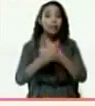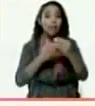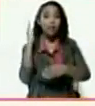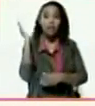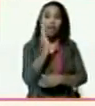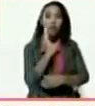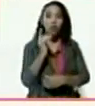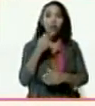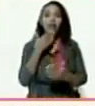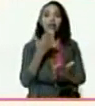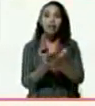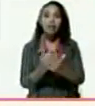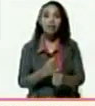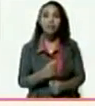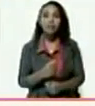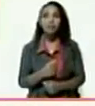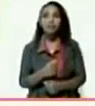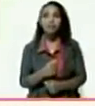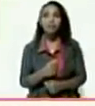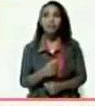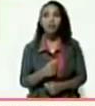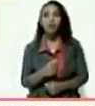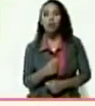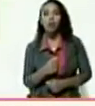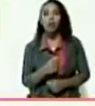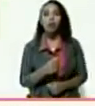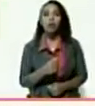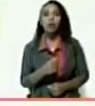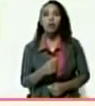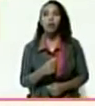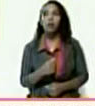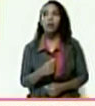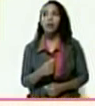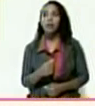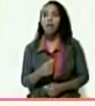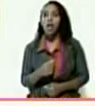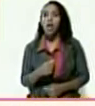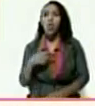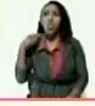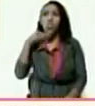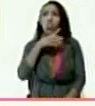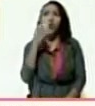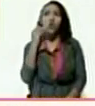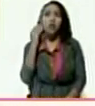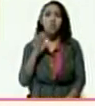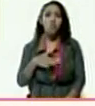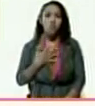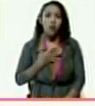avecinan. Muchísimas gracias. Gracias. Bueno, pero Duque se puede llevar para su casa